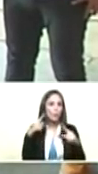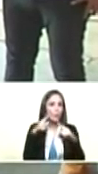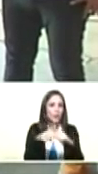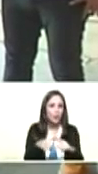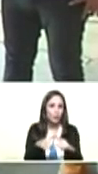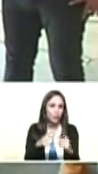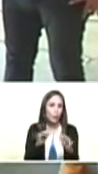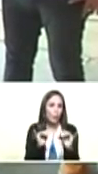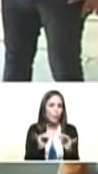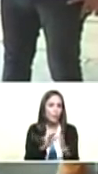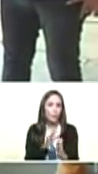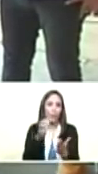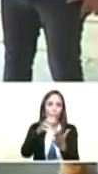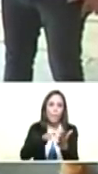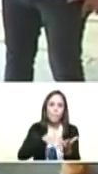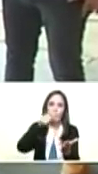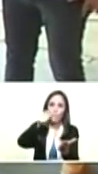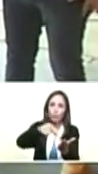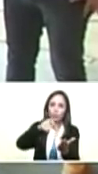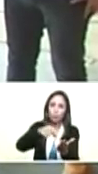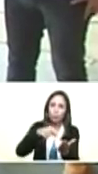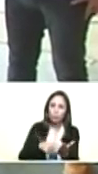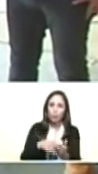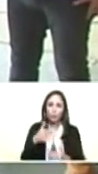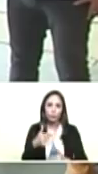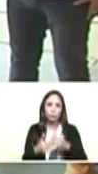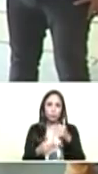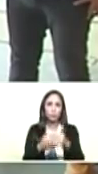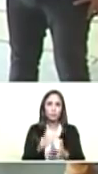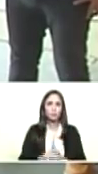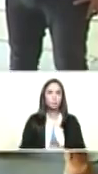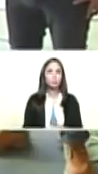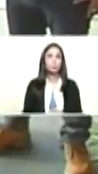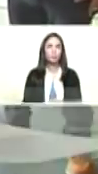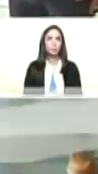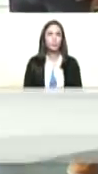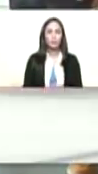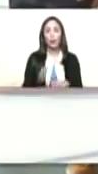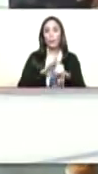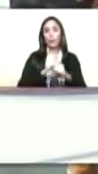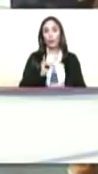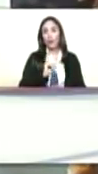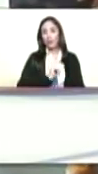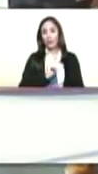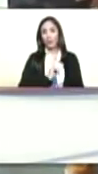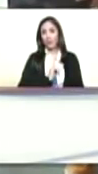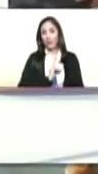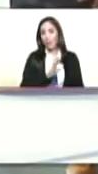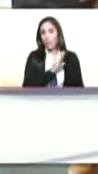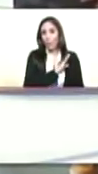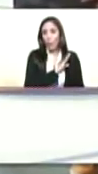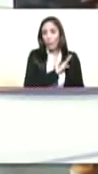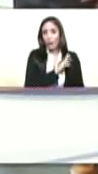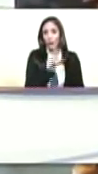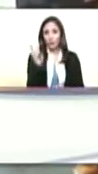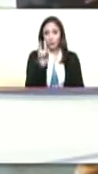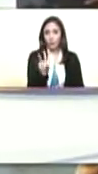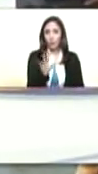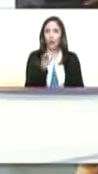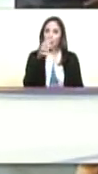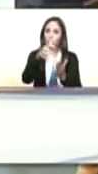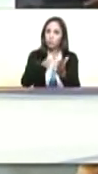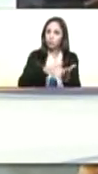que adquiere cada vez más importancia, porque va creando aquí un espíritu, una fuerza de lucha, que no la crea nada, ni